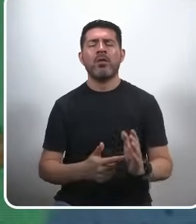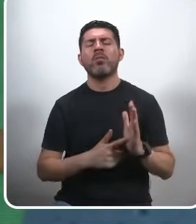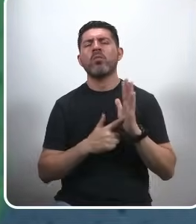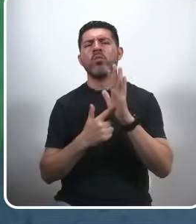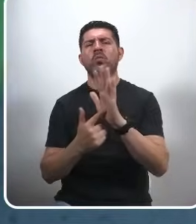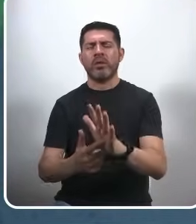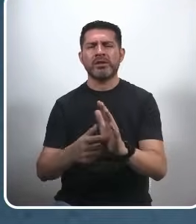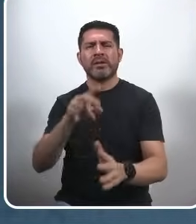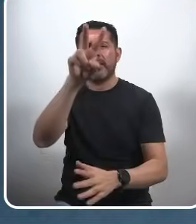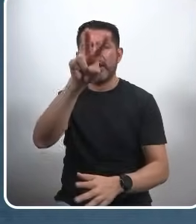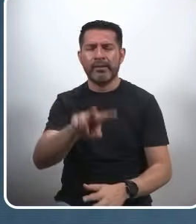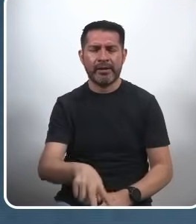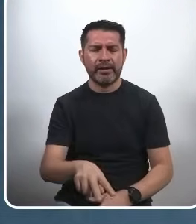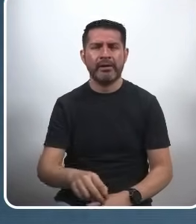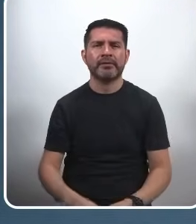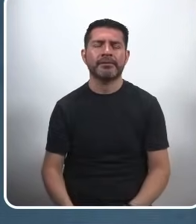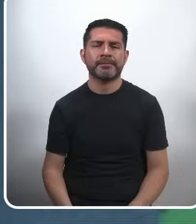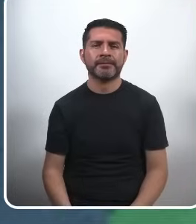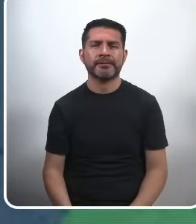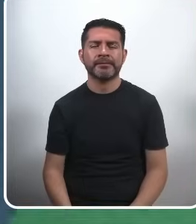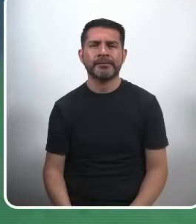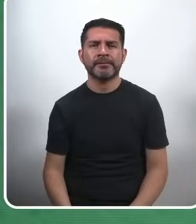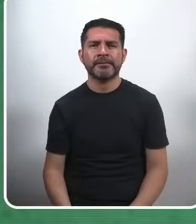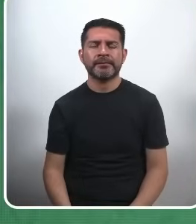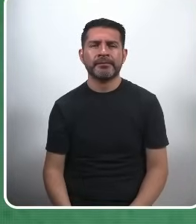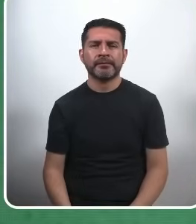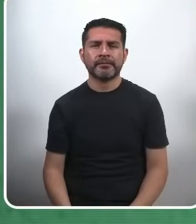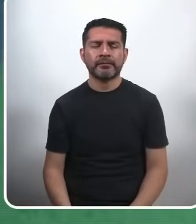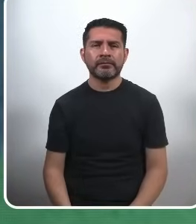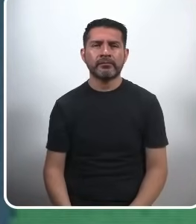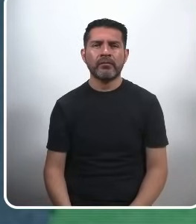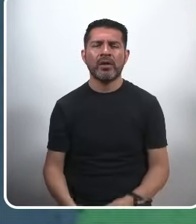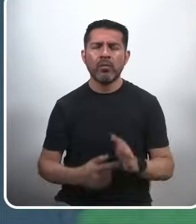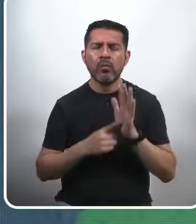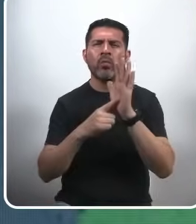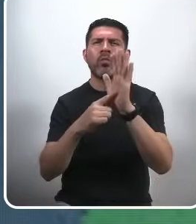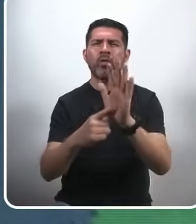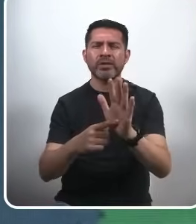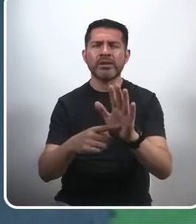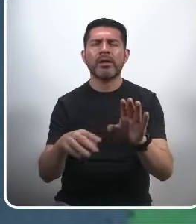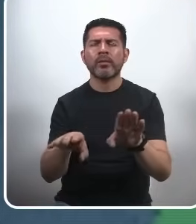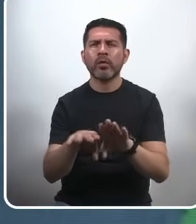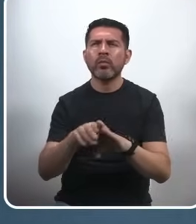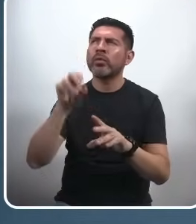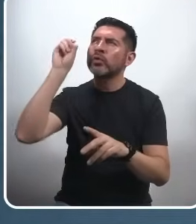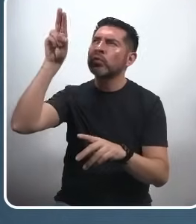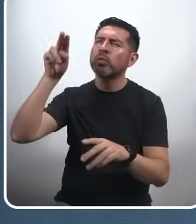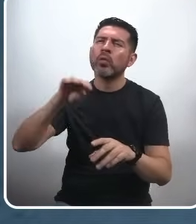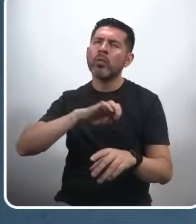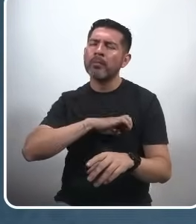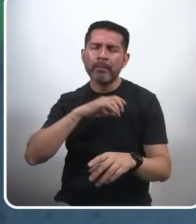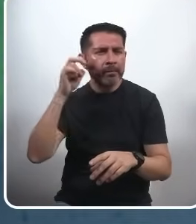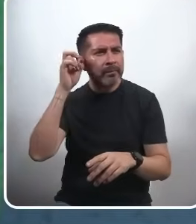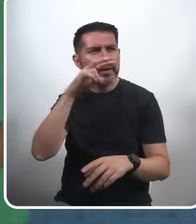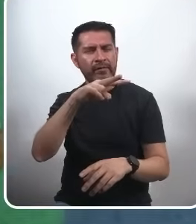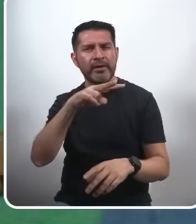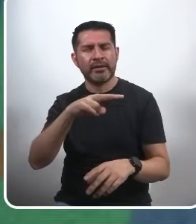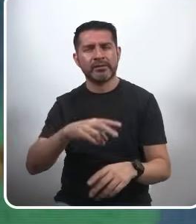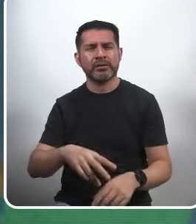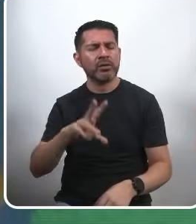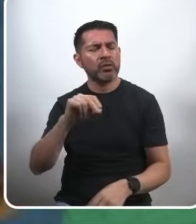de Dios. Muéstrame la verdad de mí mismo. Yo ya no quiero vivir con esas creencias falsas.